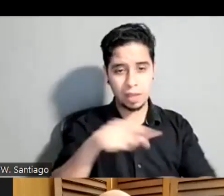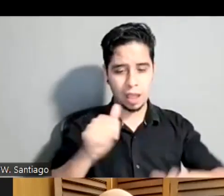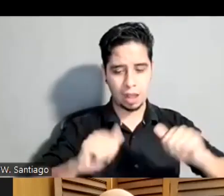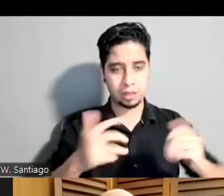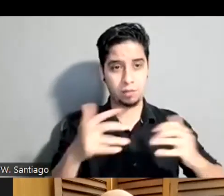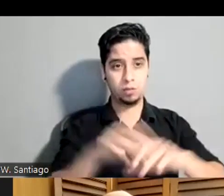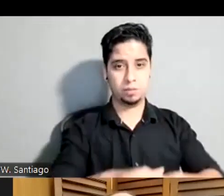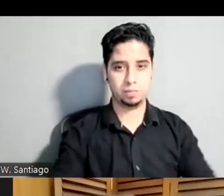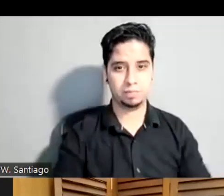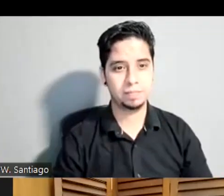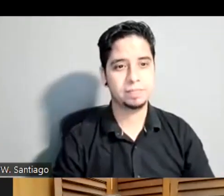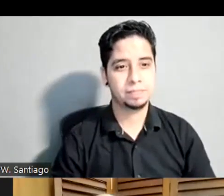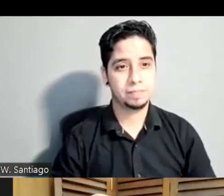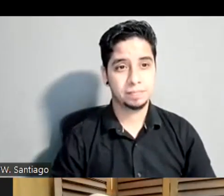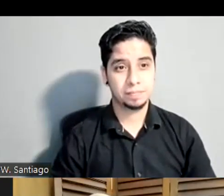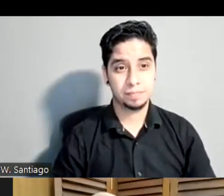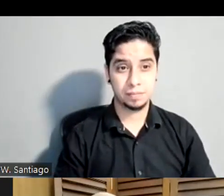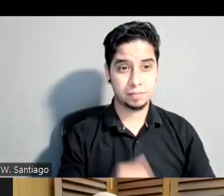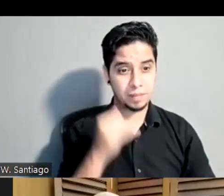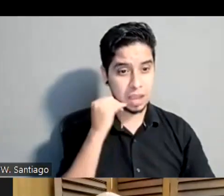marejada ciclónica.